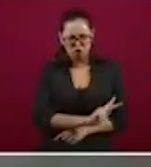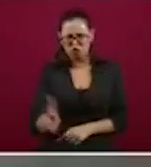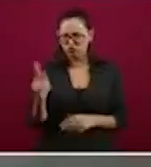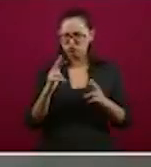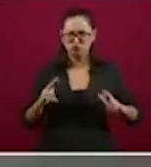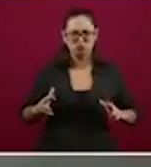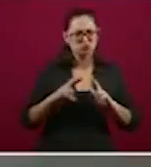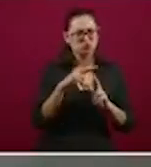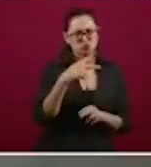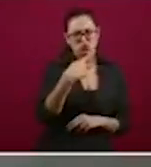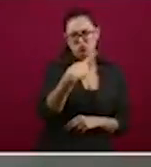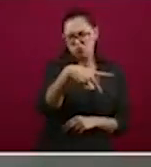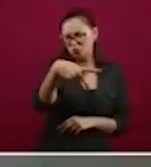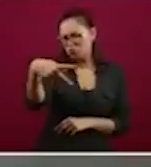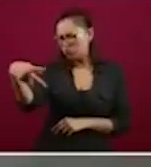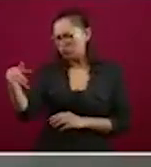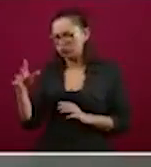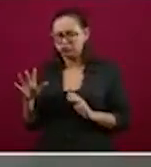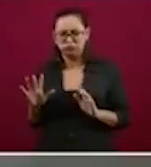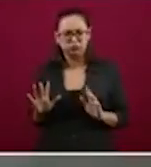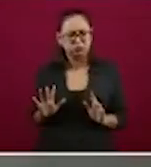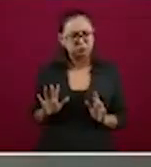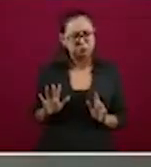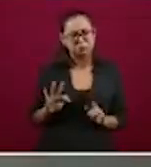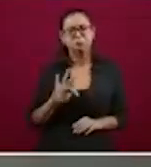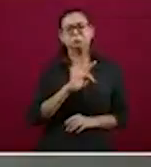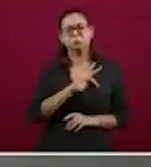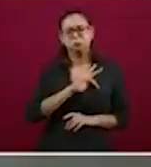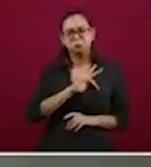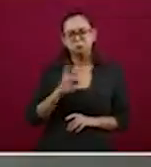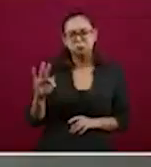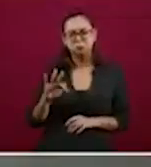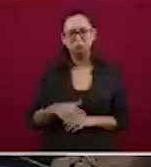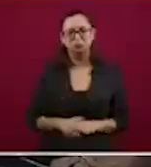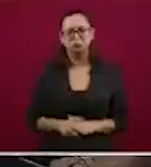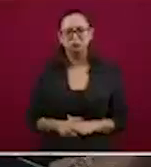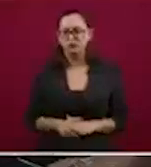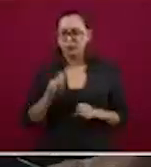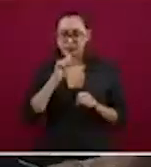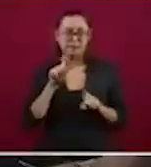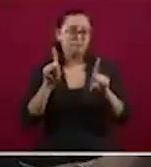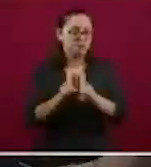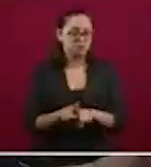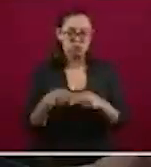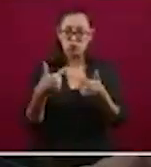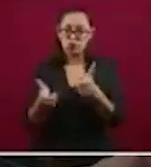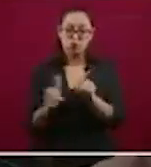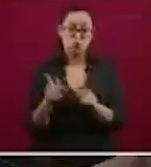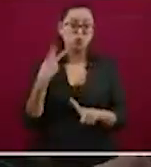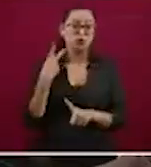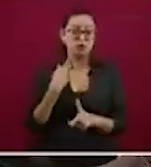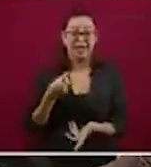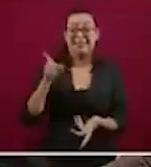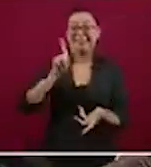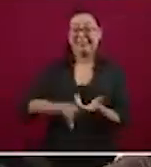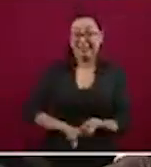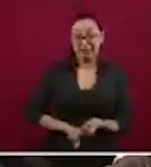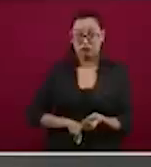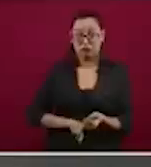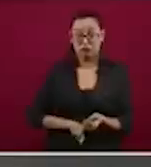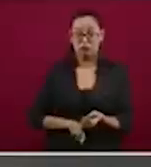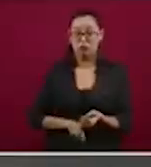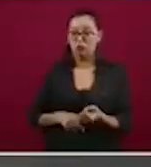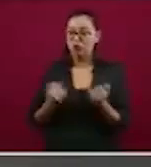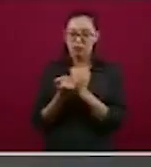que no sea grave pero no hemos podido bajar la incidencia delictiva y ese es el reto es el desafío por eso